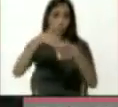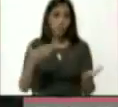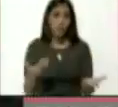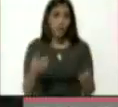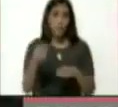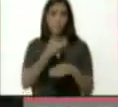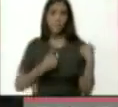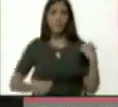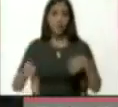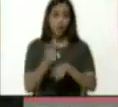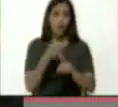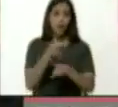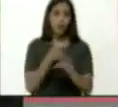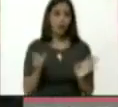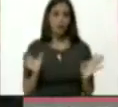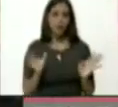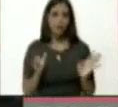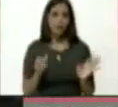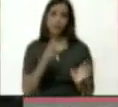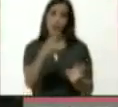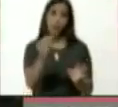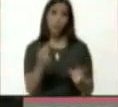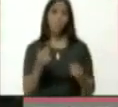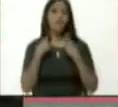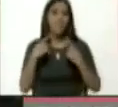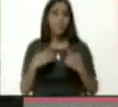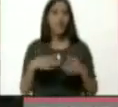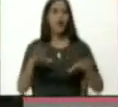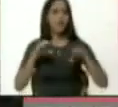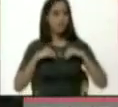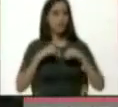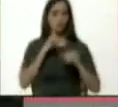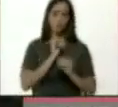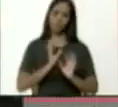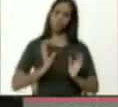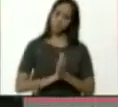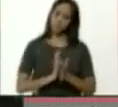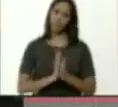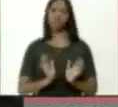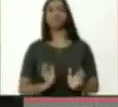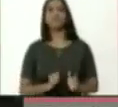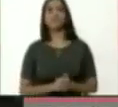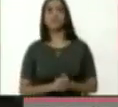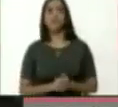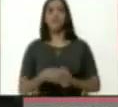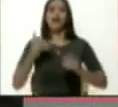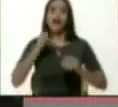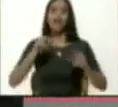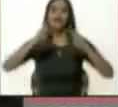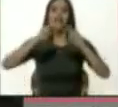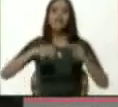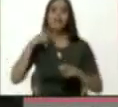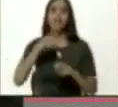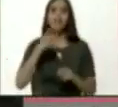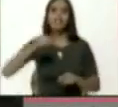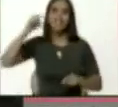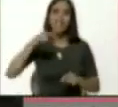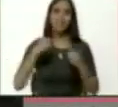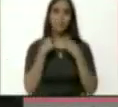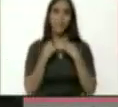Estado. Perdimos, asumimos nuestra derrota. Hay una revisión de esa política, de esa